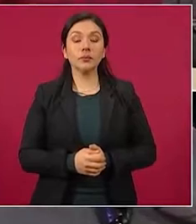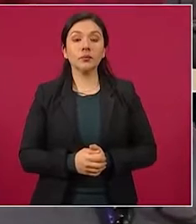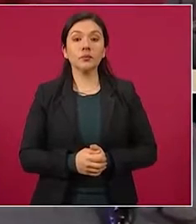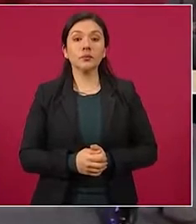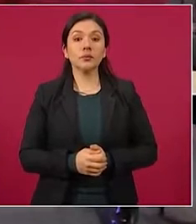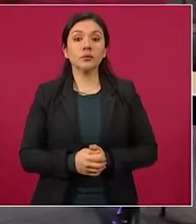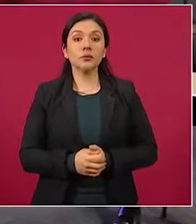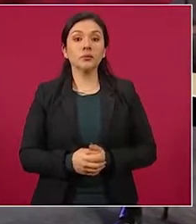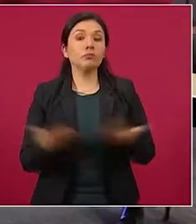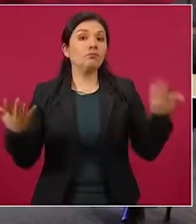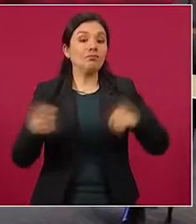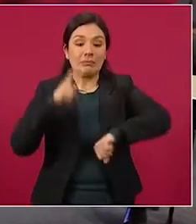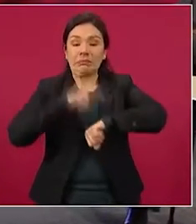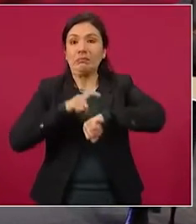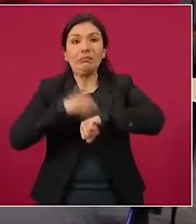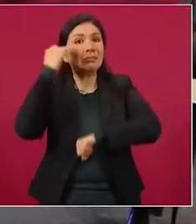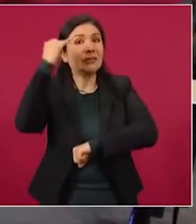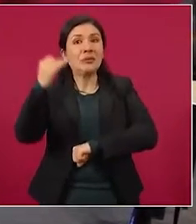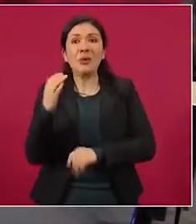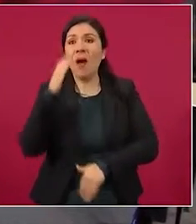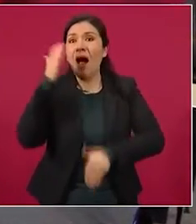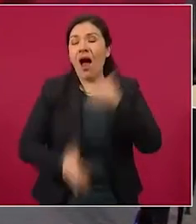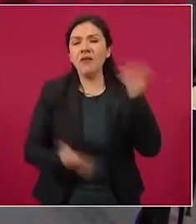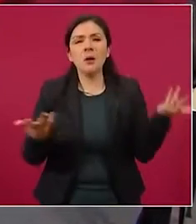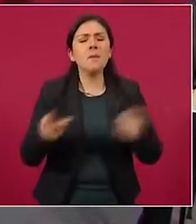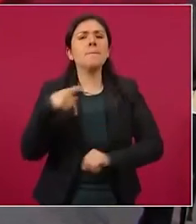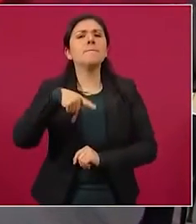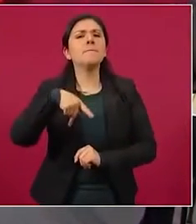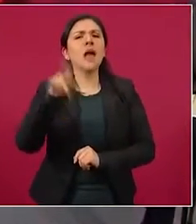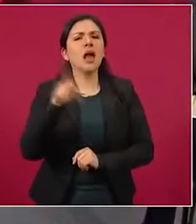Y ya no había tiempo, pero llegamos